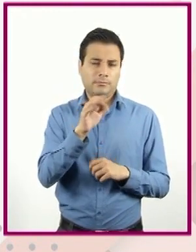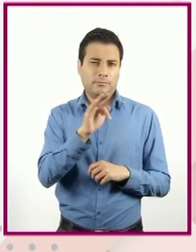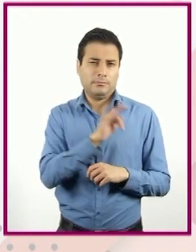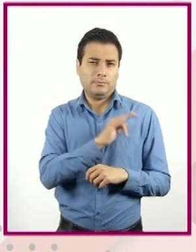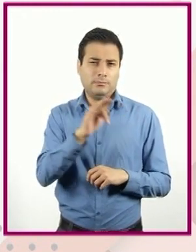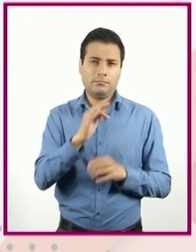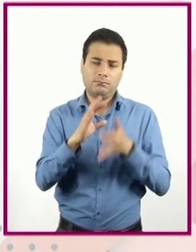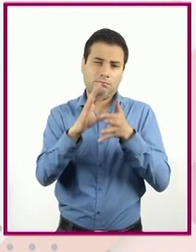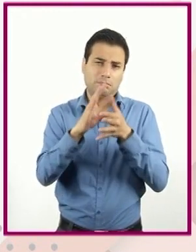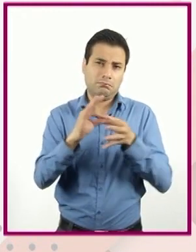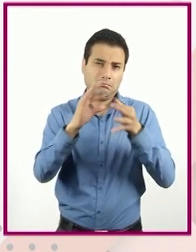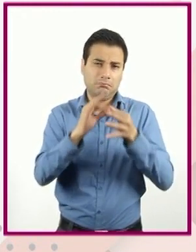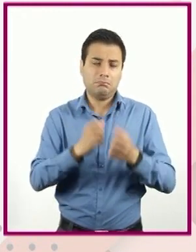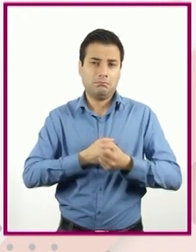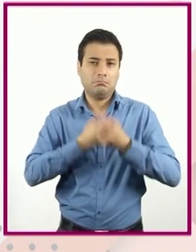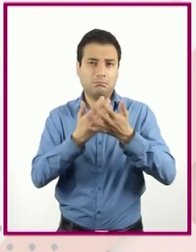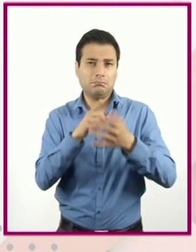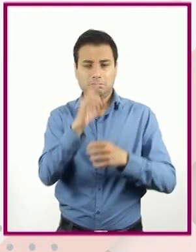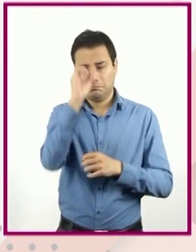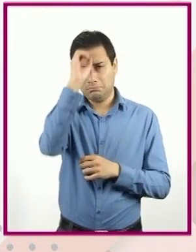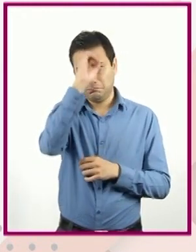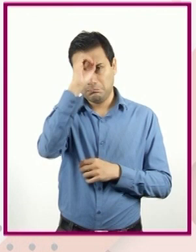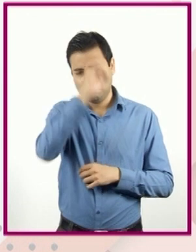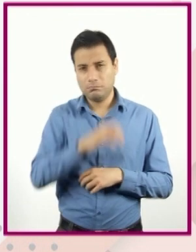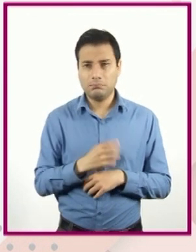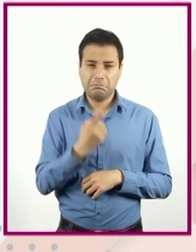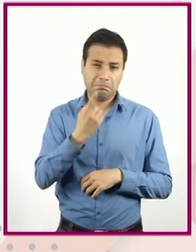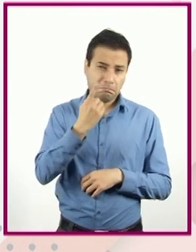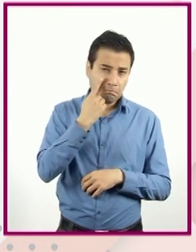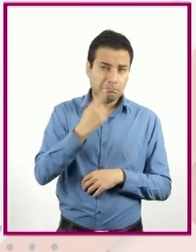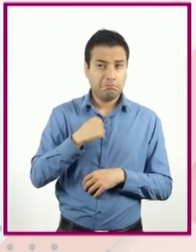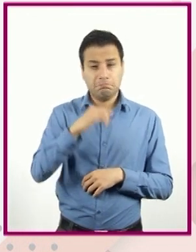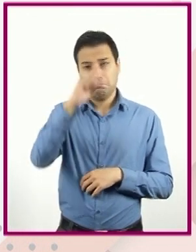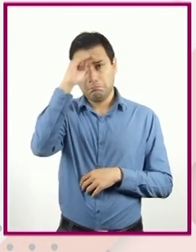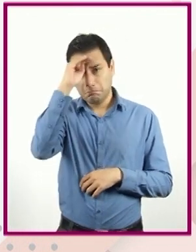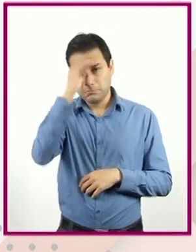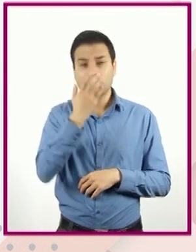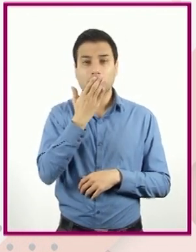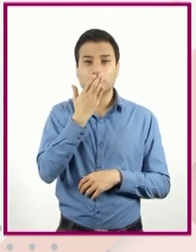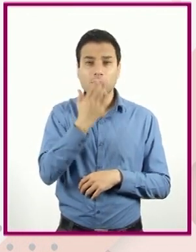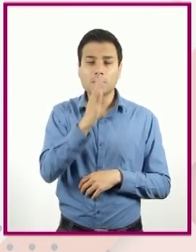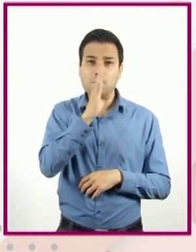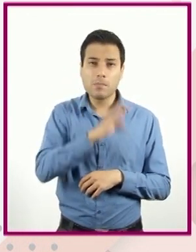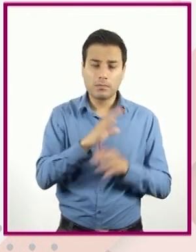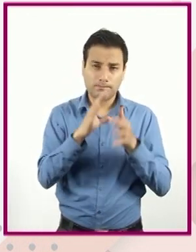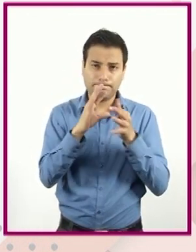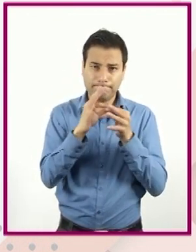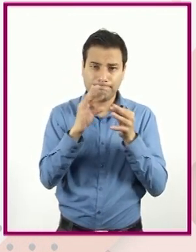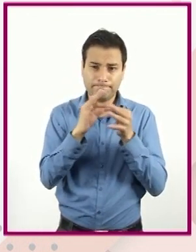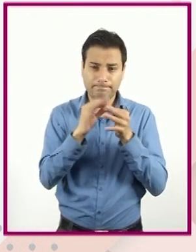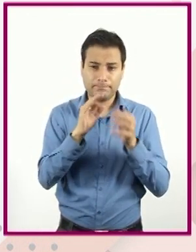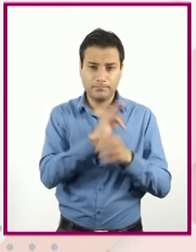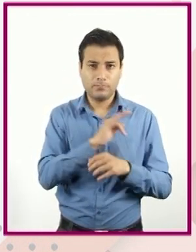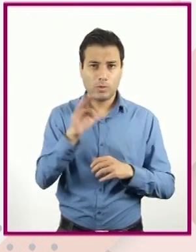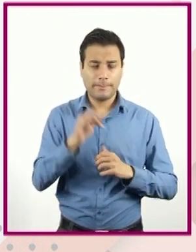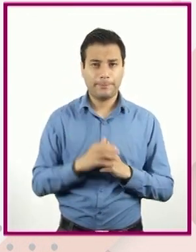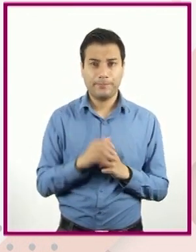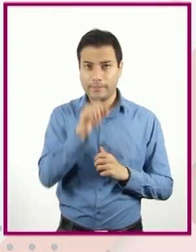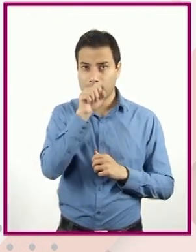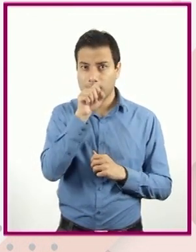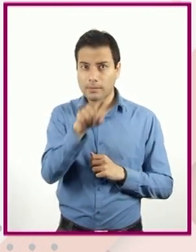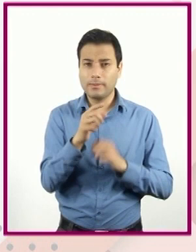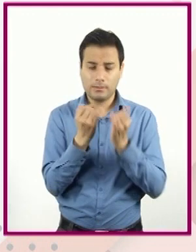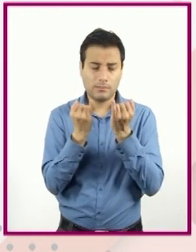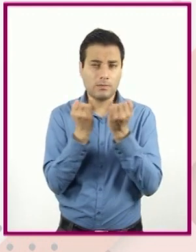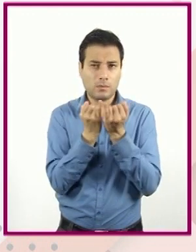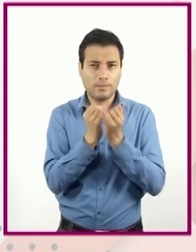que expresen su opinión, comentario o juicio sobre el texto o alguna idea expuesta en este. También es posible que cuestionen